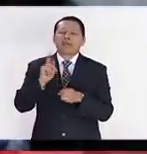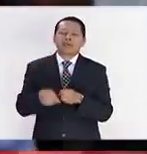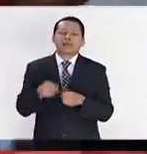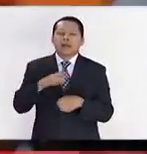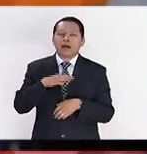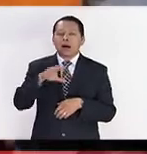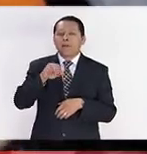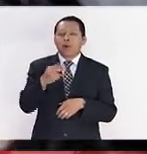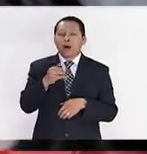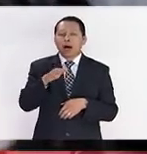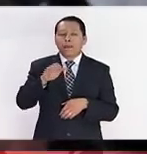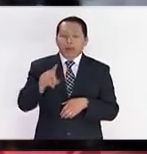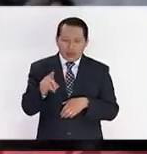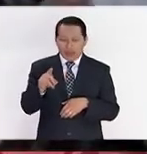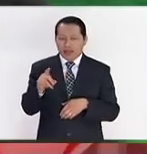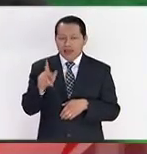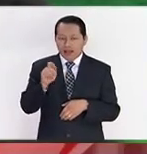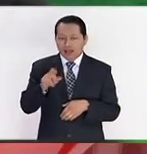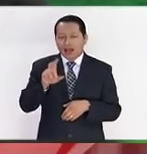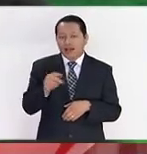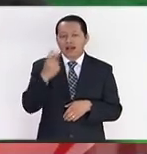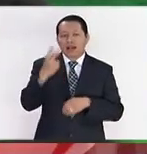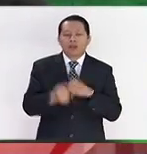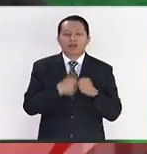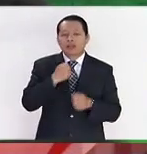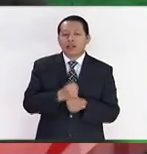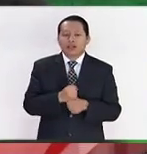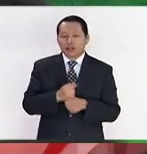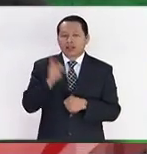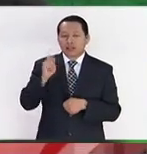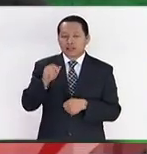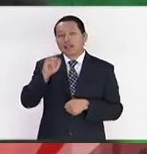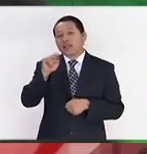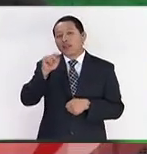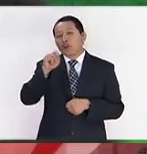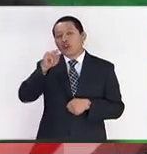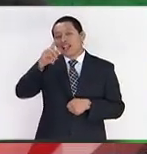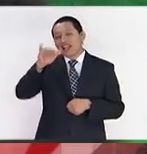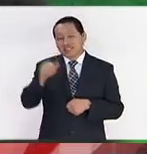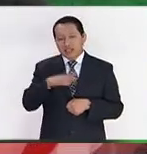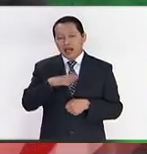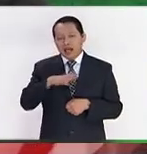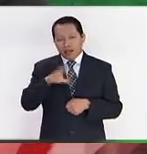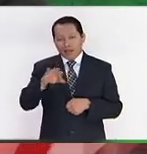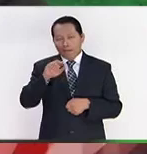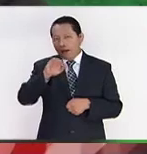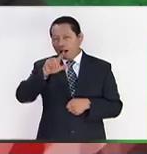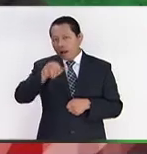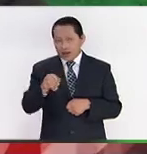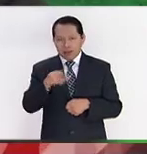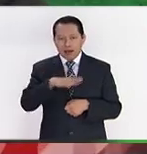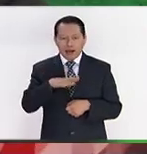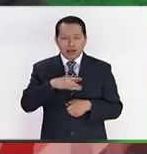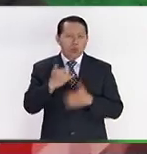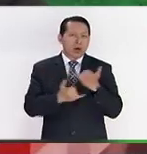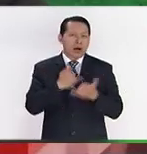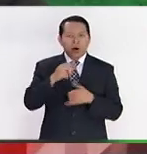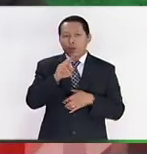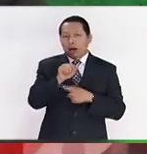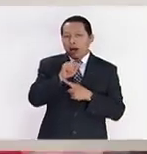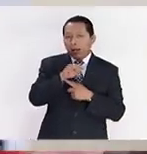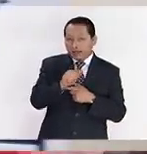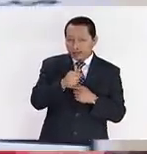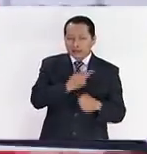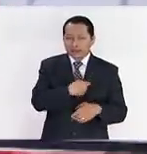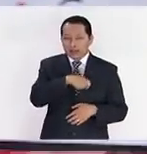de Mohamed Sissoko, de 32 años, viene de jugar en Indonesia, seleccionado de Mali. Sissoko ha jugado para el Valencia